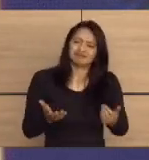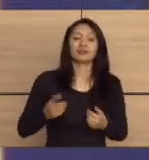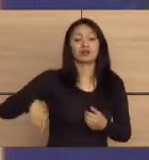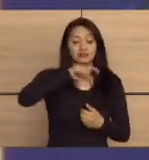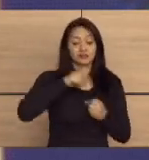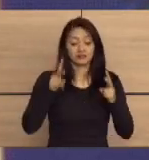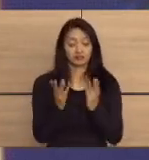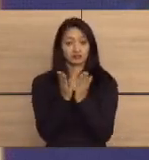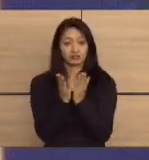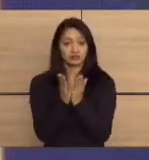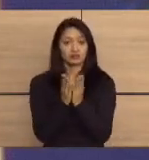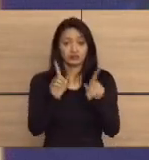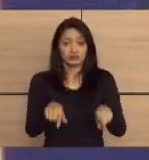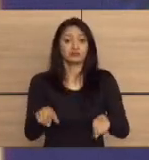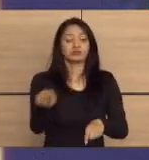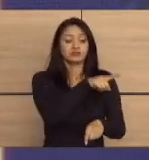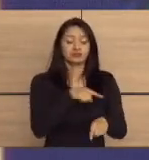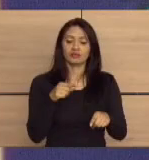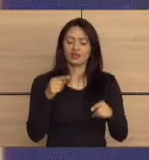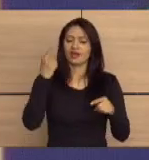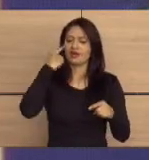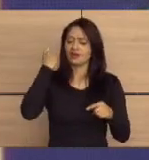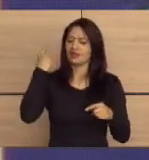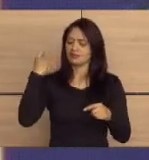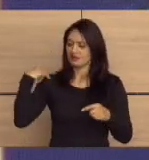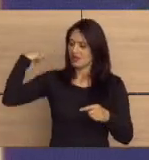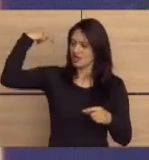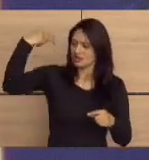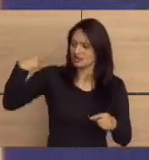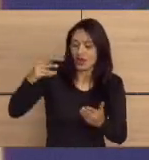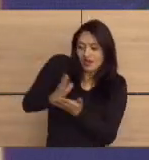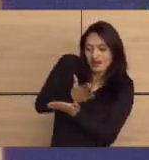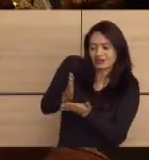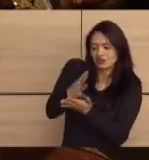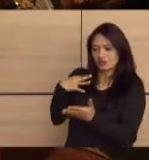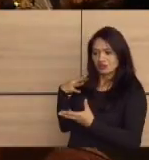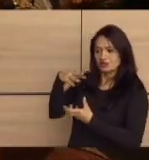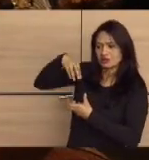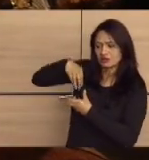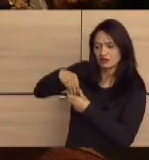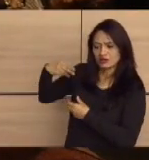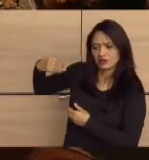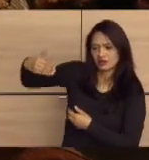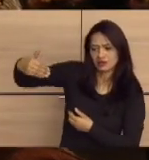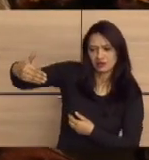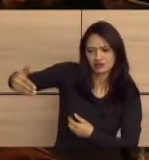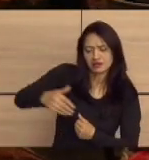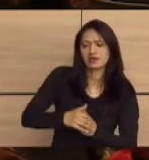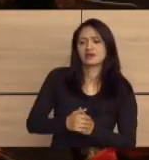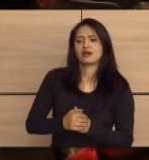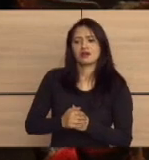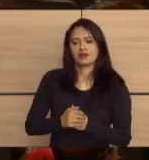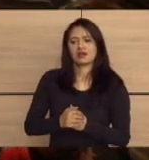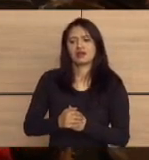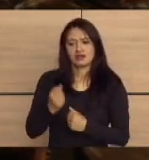el estudiante logra verse dentro de la historia, también logra ver que hace parte de una comunidad de otros y